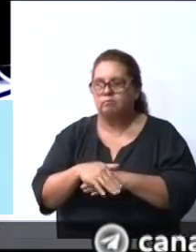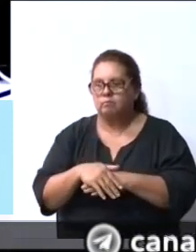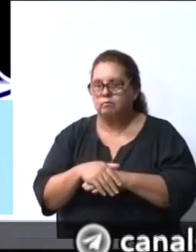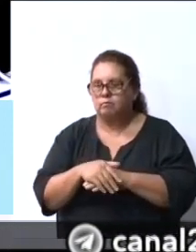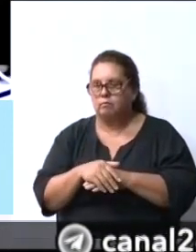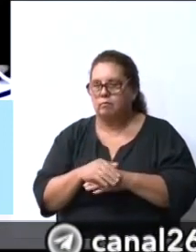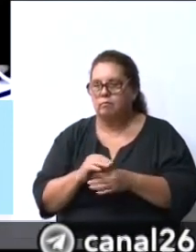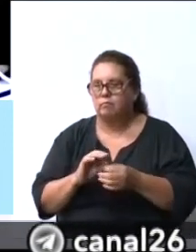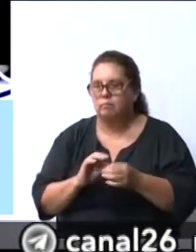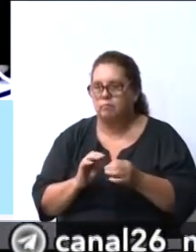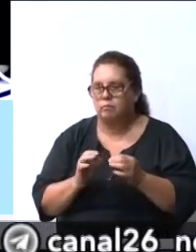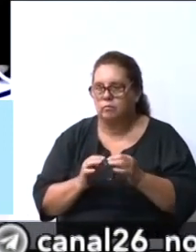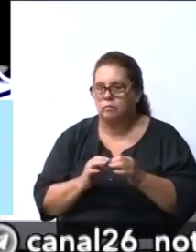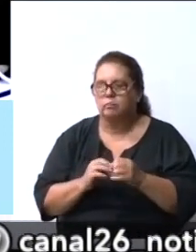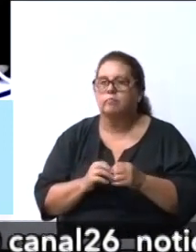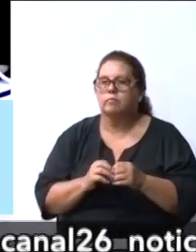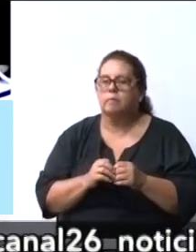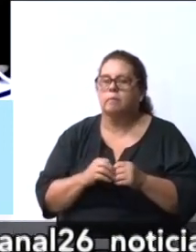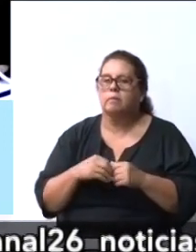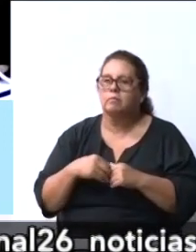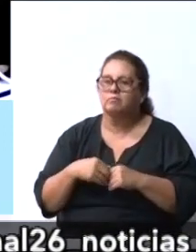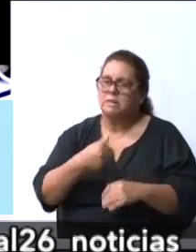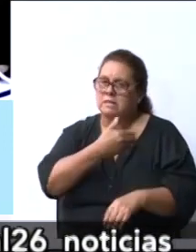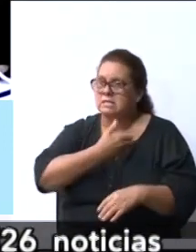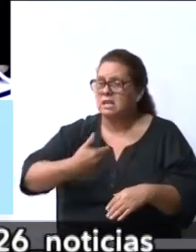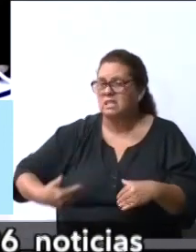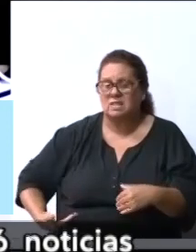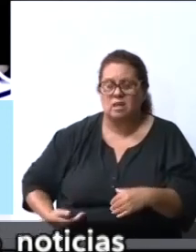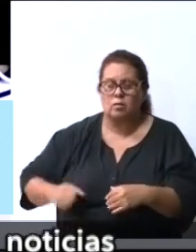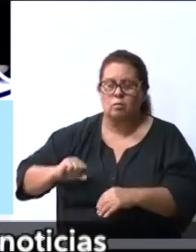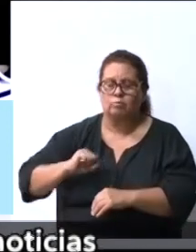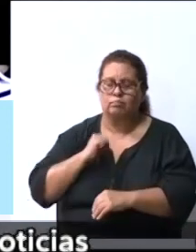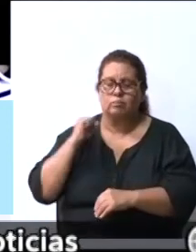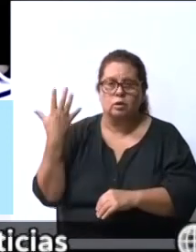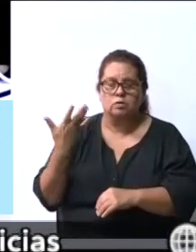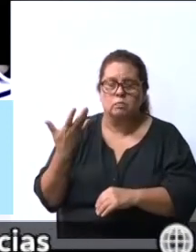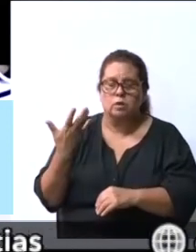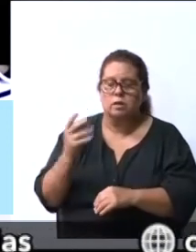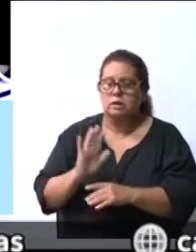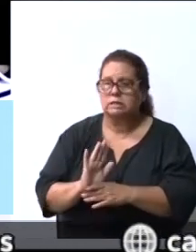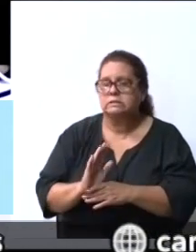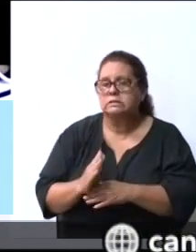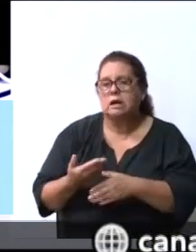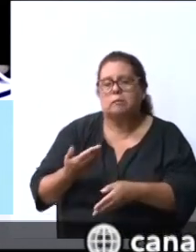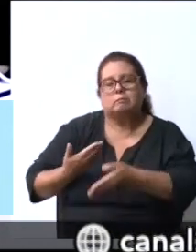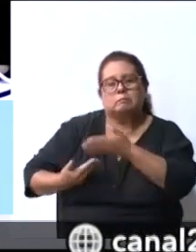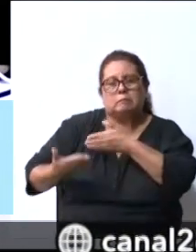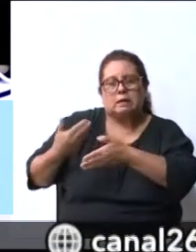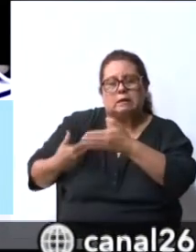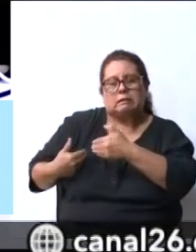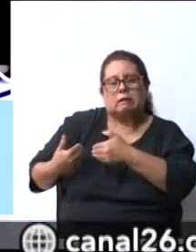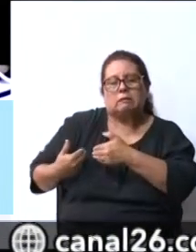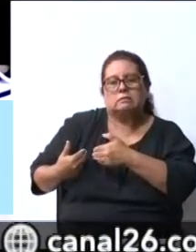el futuro es digital. Si el Estado no se moderniza, atrasa y retrasa la vida de los ciudadanos.